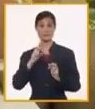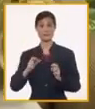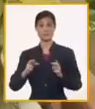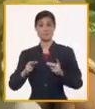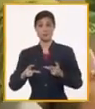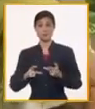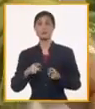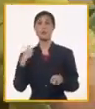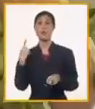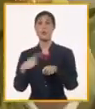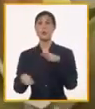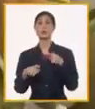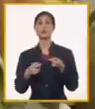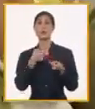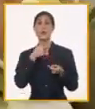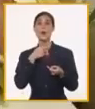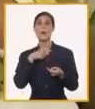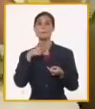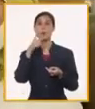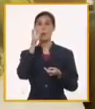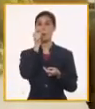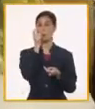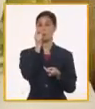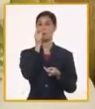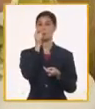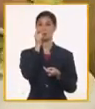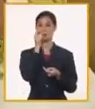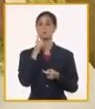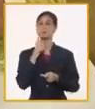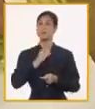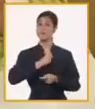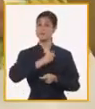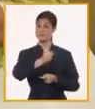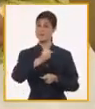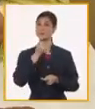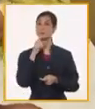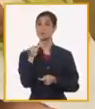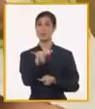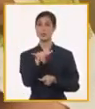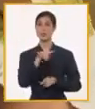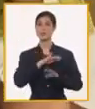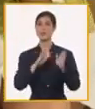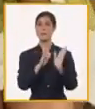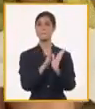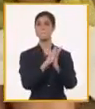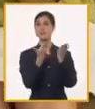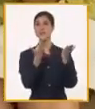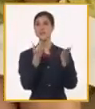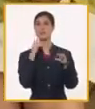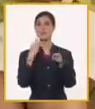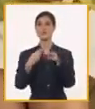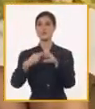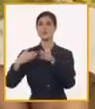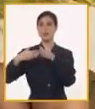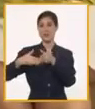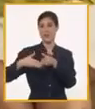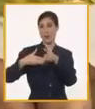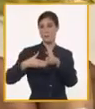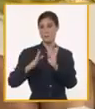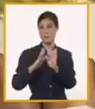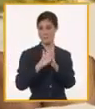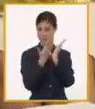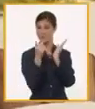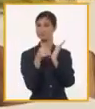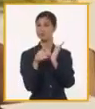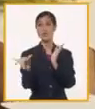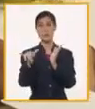hizo una excelente entrevista que está recogido en 3 ediciones del periódico Granma, y yo me permito citar fragmentos de